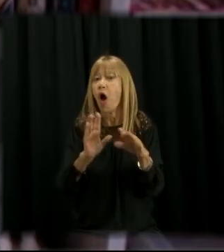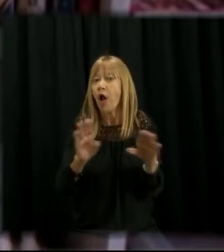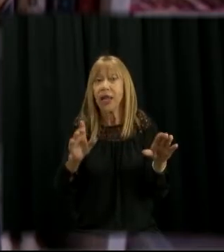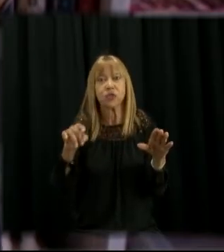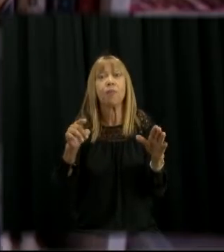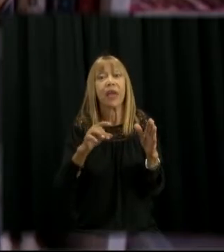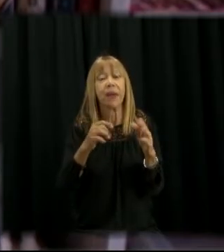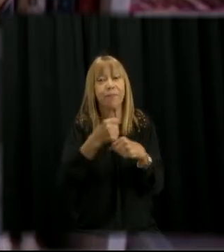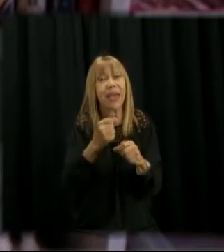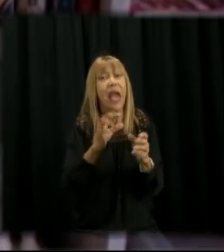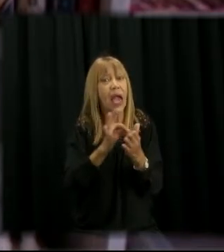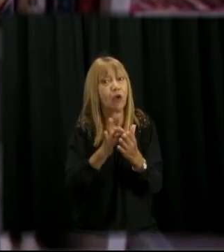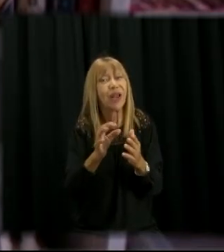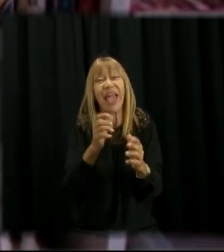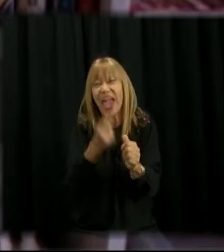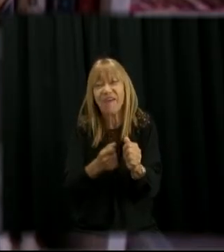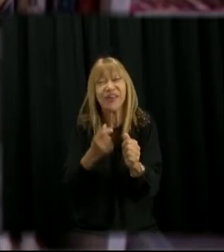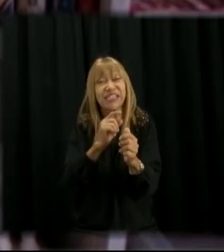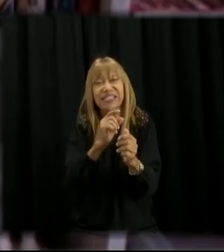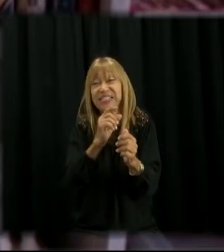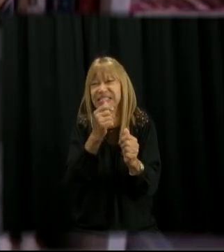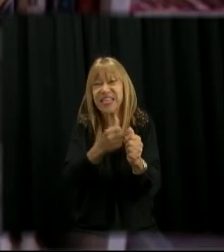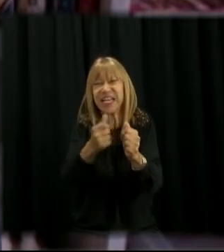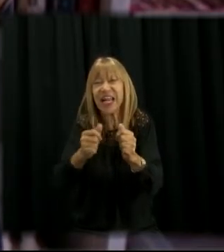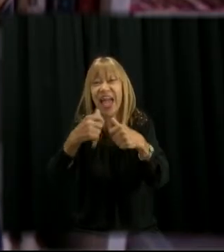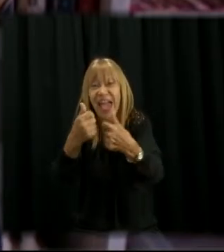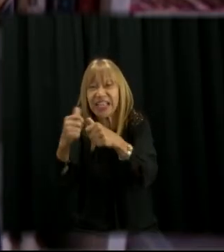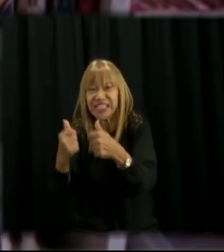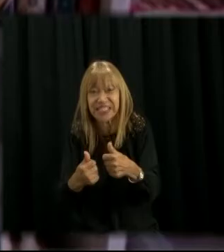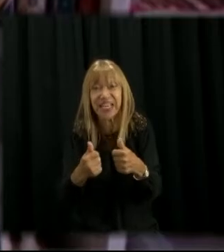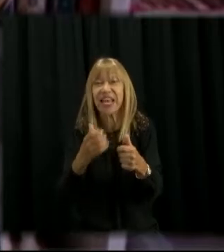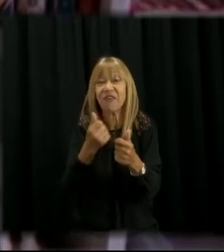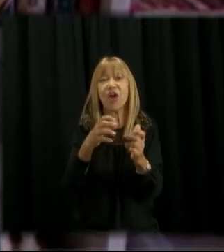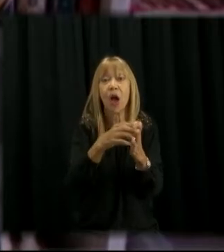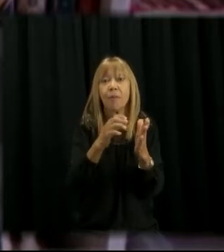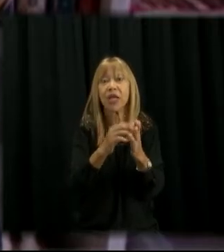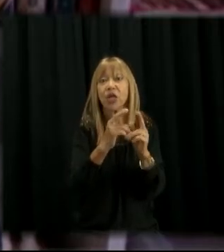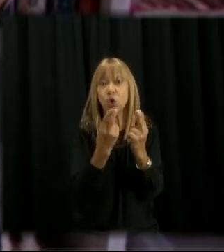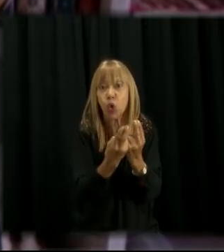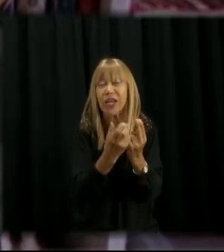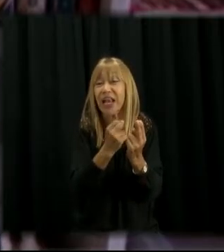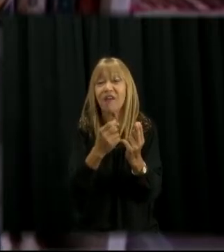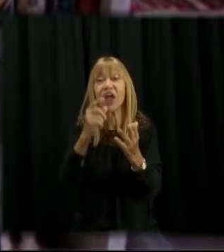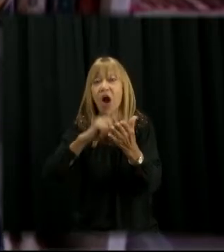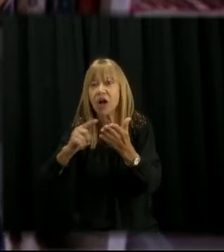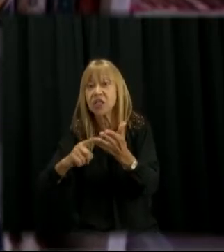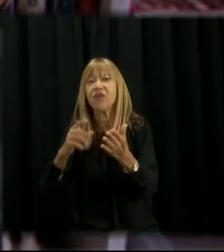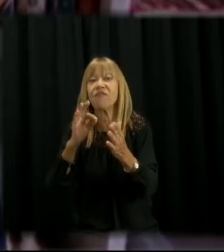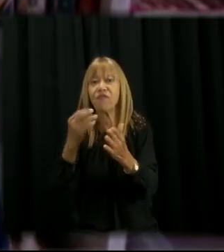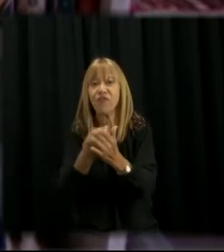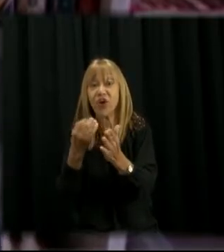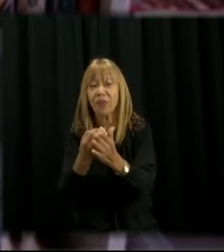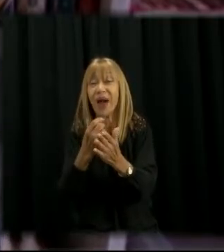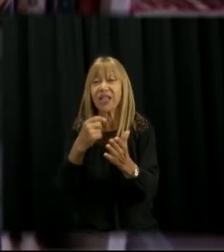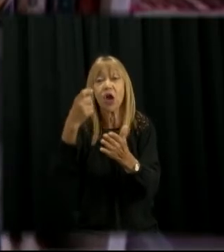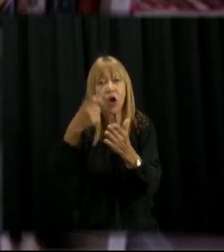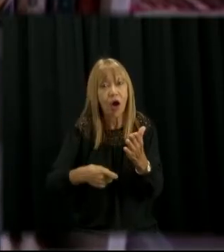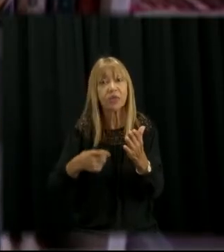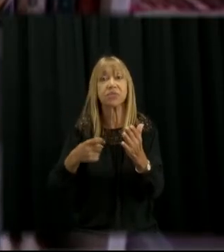aunque a menos de que haga a todas las agencias responsables y a todas las unidades y a todas las